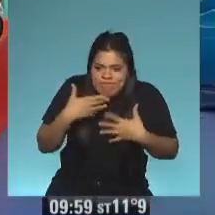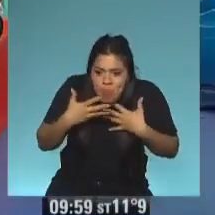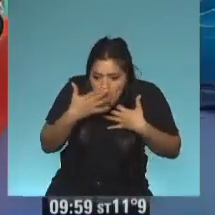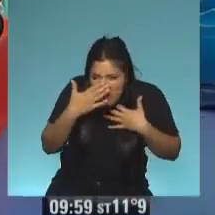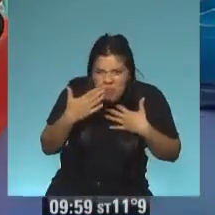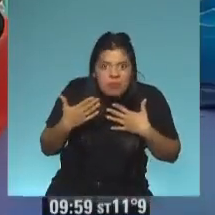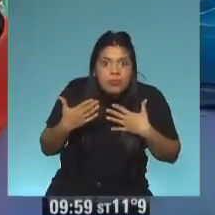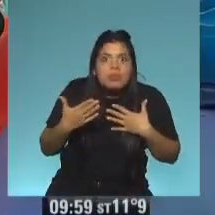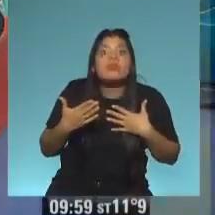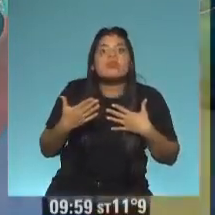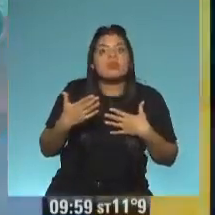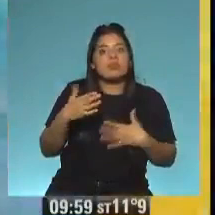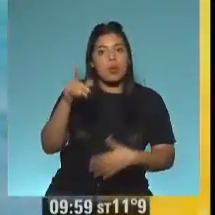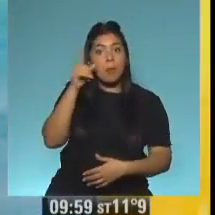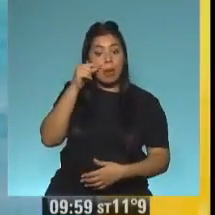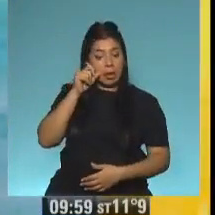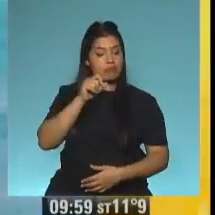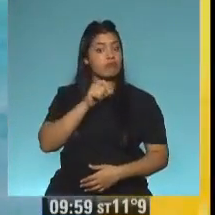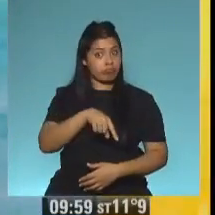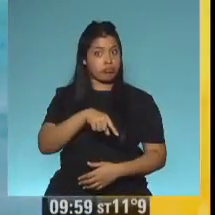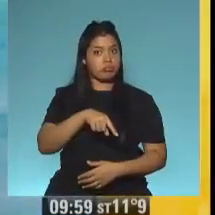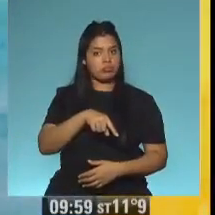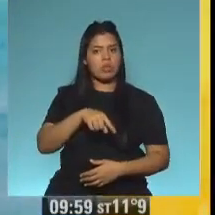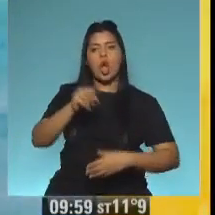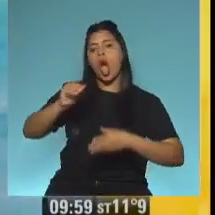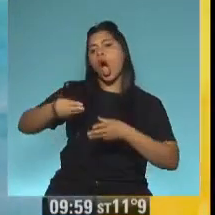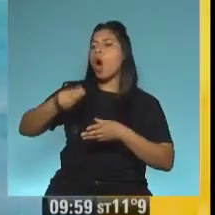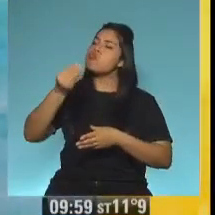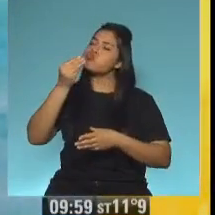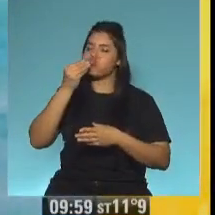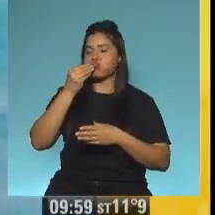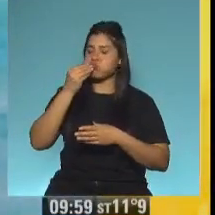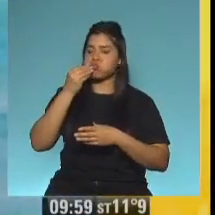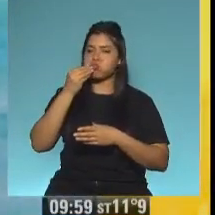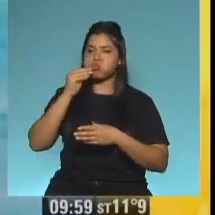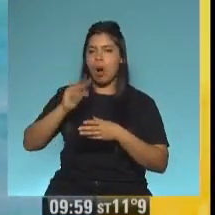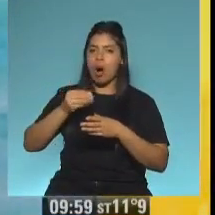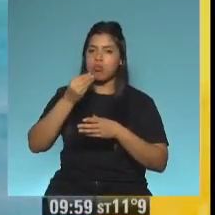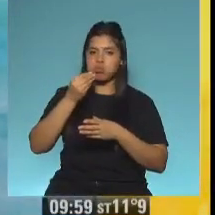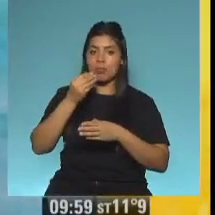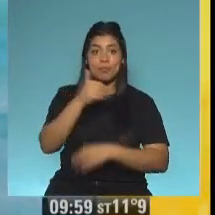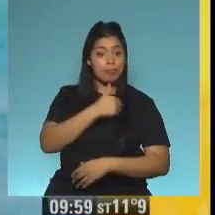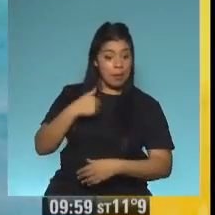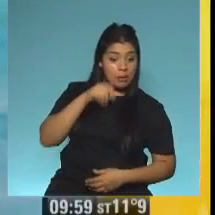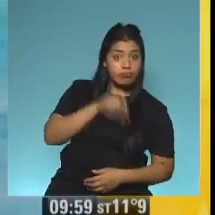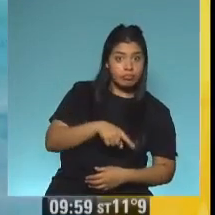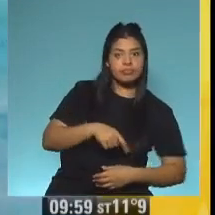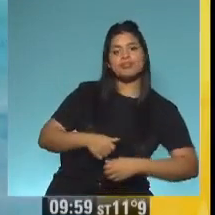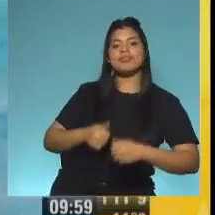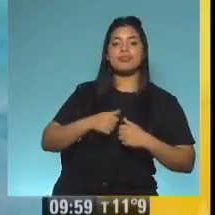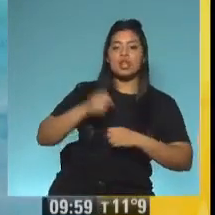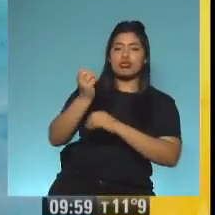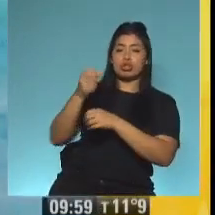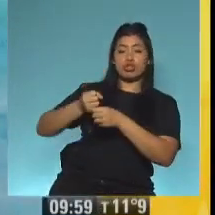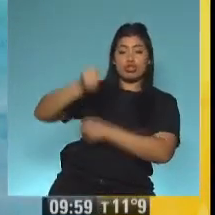El papá de Pino se comió un bocadillo. La mamá de Pino se sentó a leer bajo la sombrilla. Y